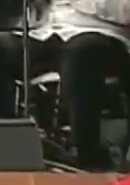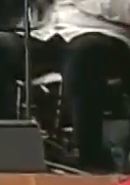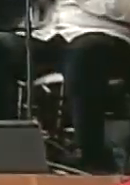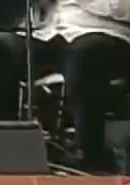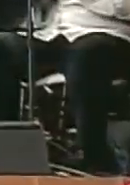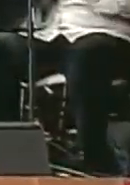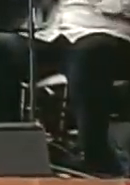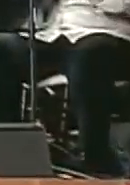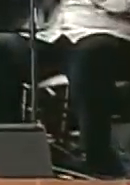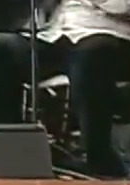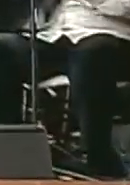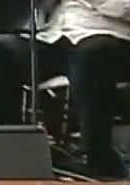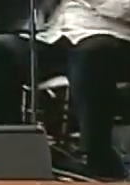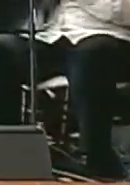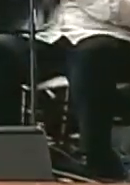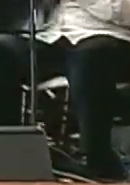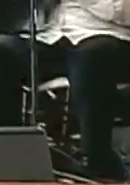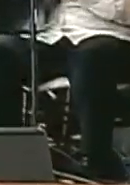campos del día,